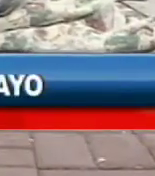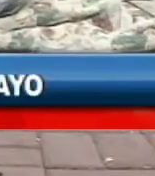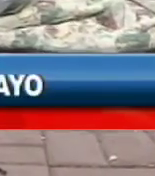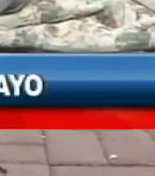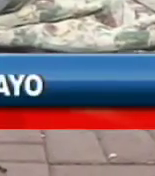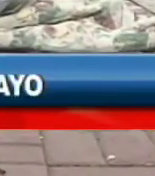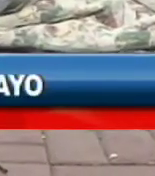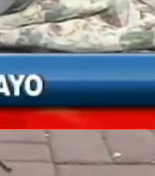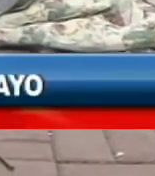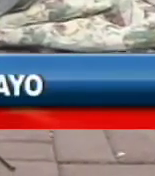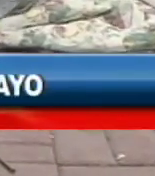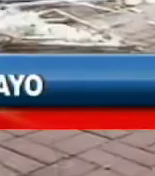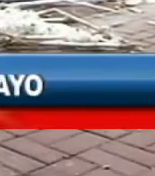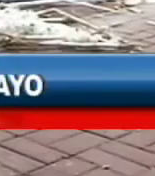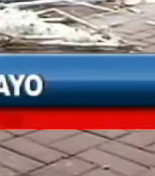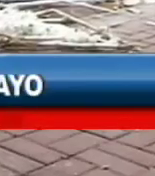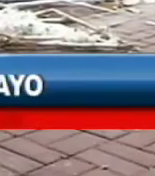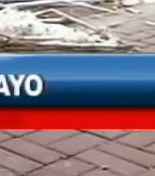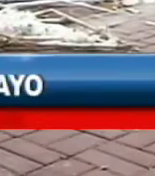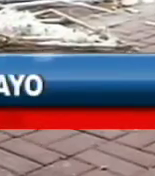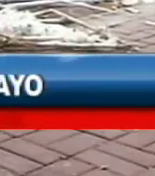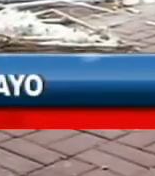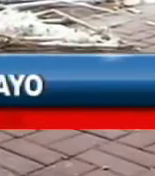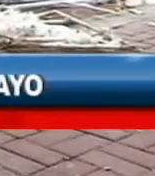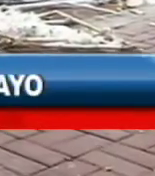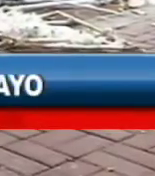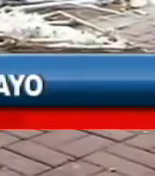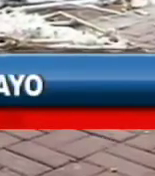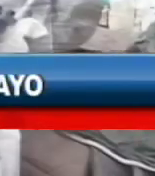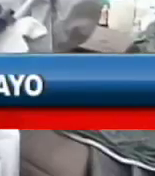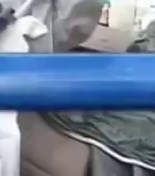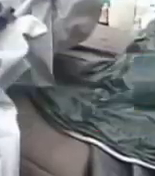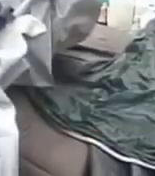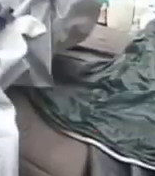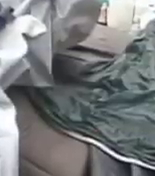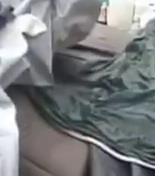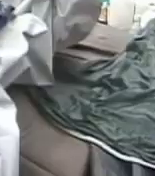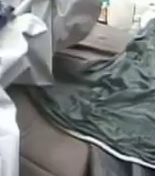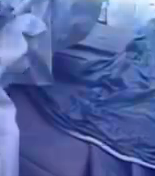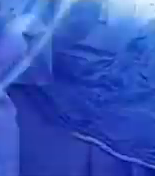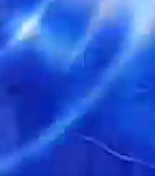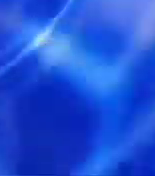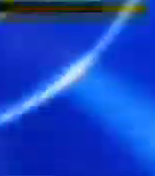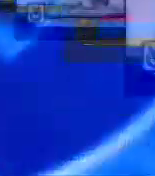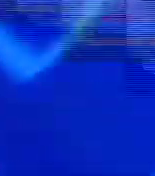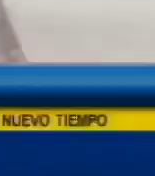Después de 3 meses, liberan a jóvenes detenidos en Altamira.